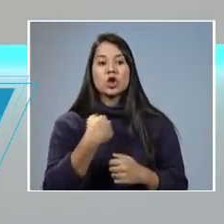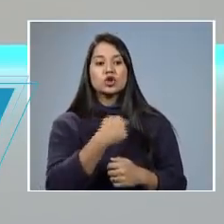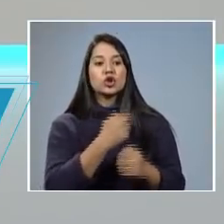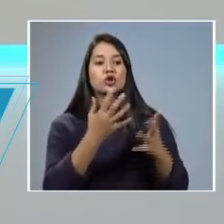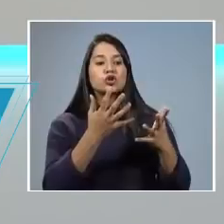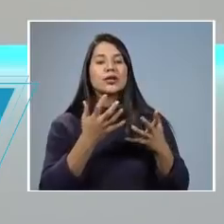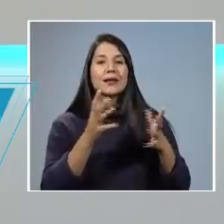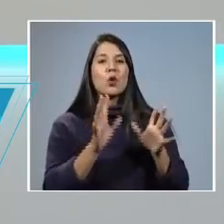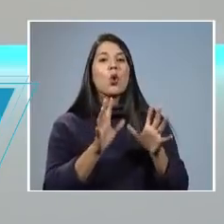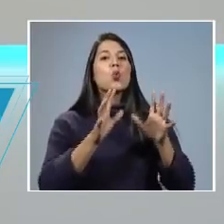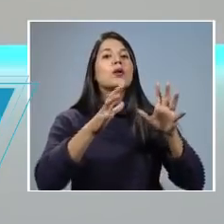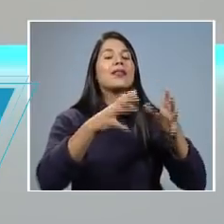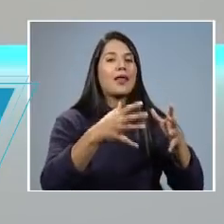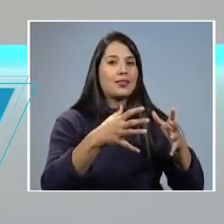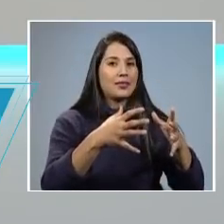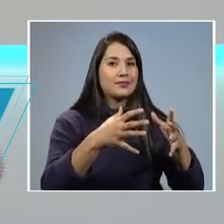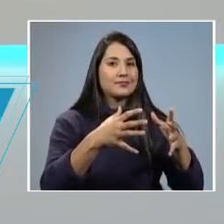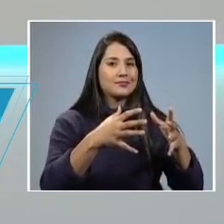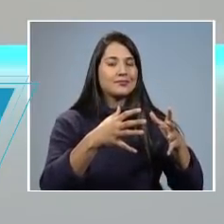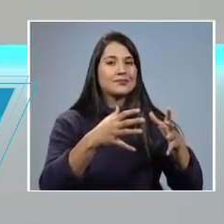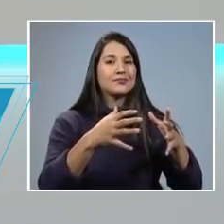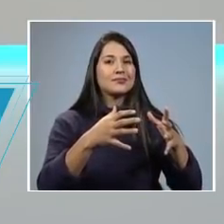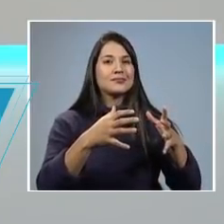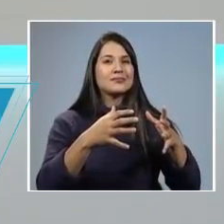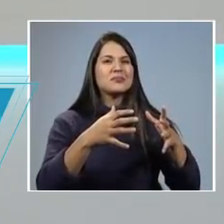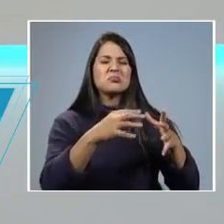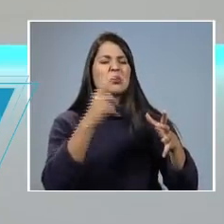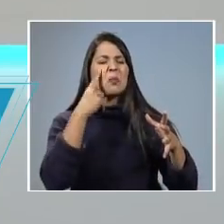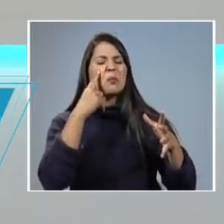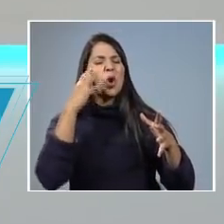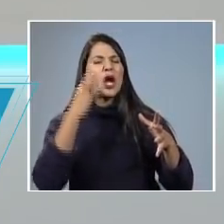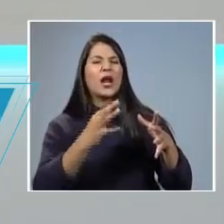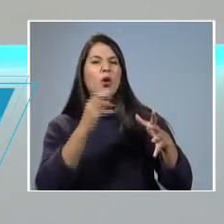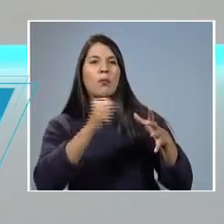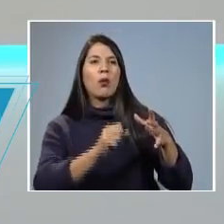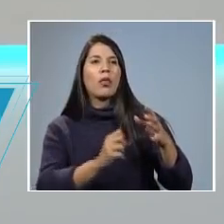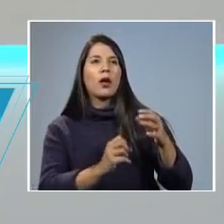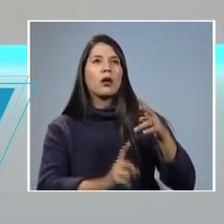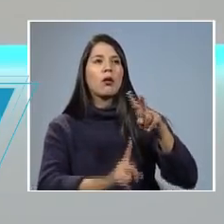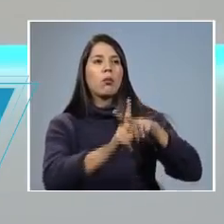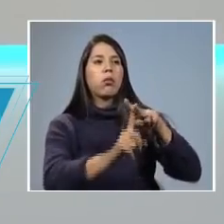unidad que ideas que puedan brotar de ahí. Es decir,